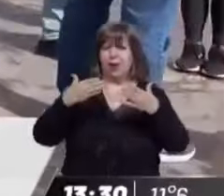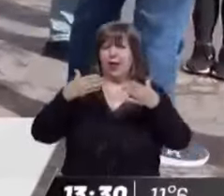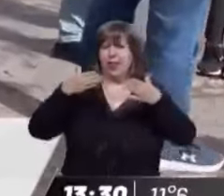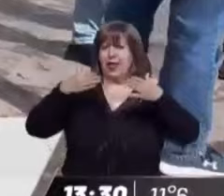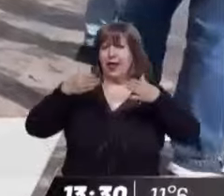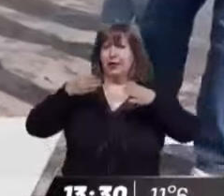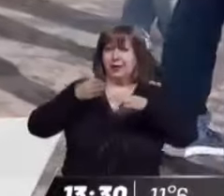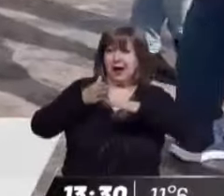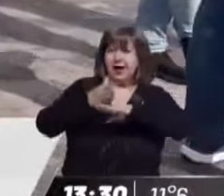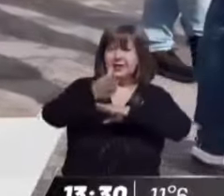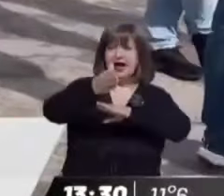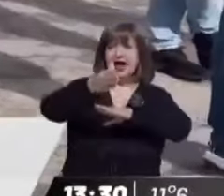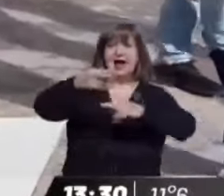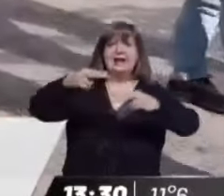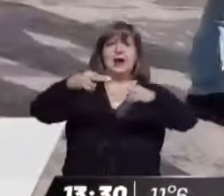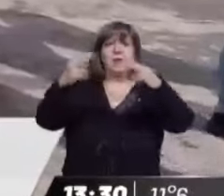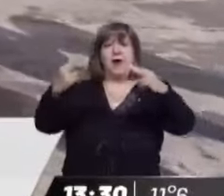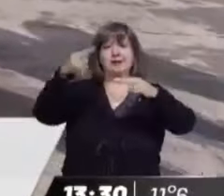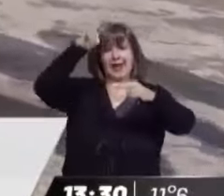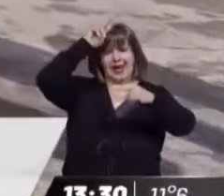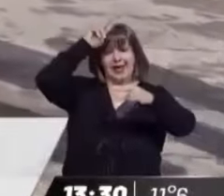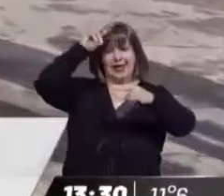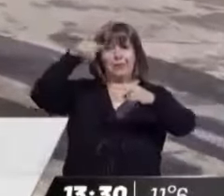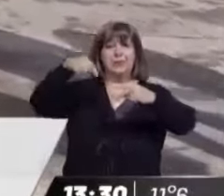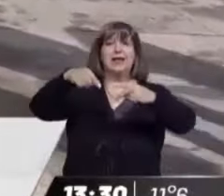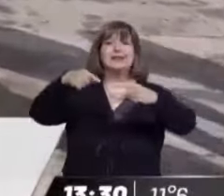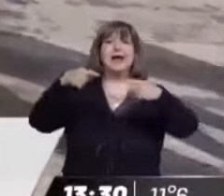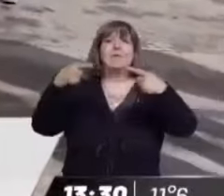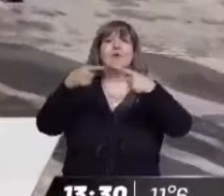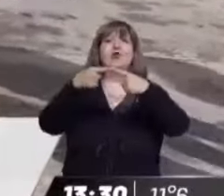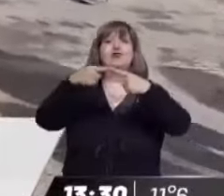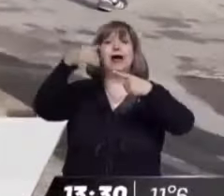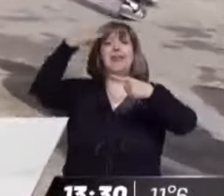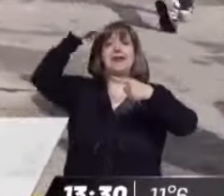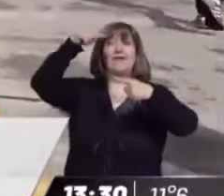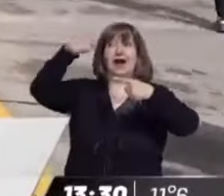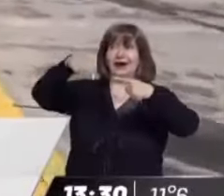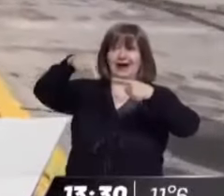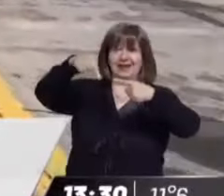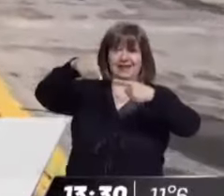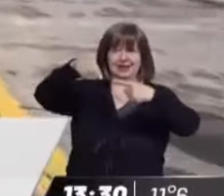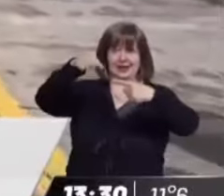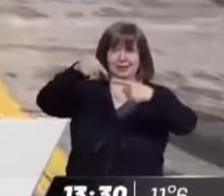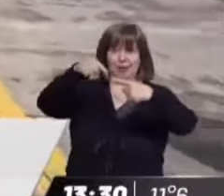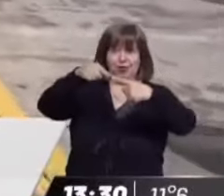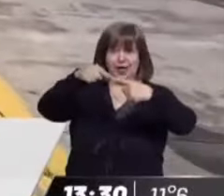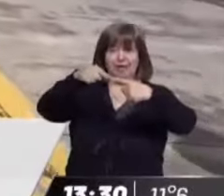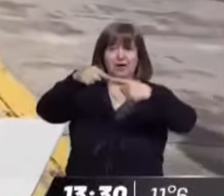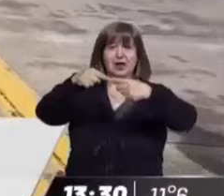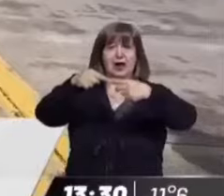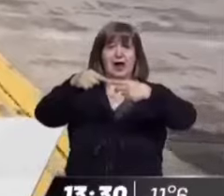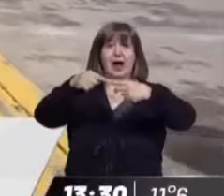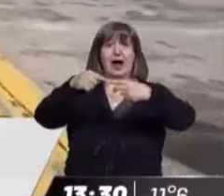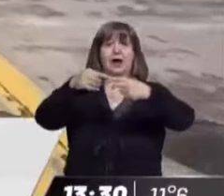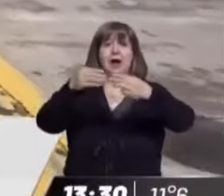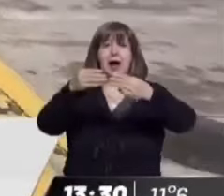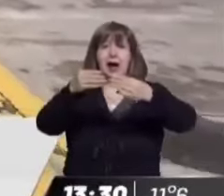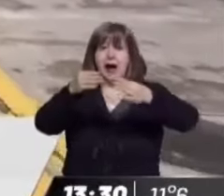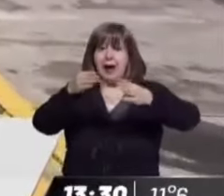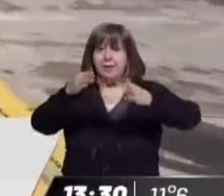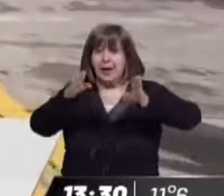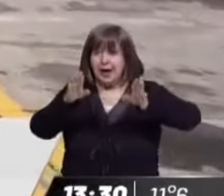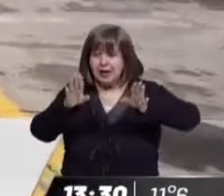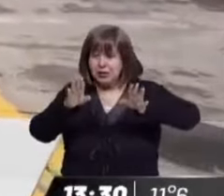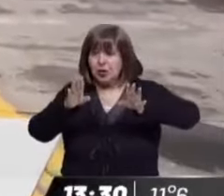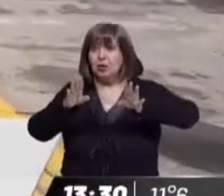hasta puente del inca que va a ser otro paisaje la seguridad es la prioridad chicos entonces tanto para nosotros